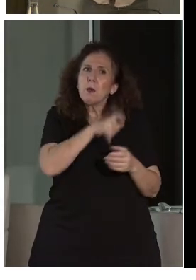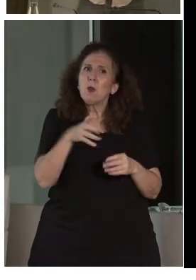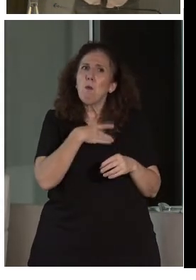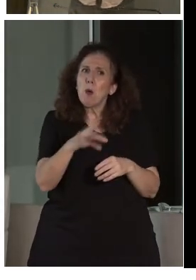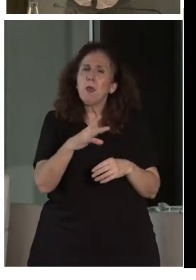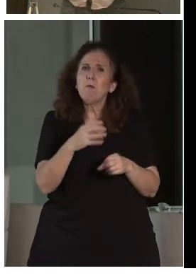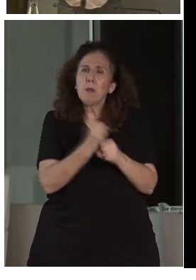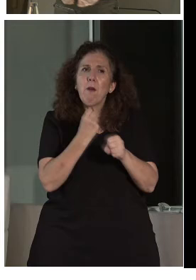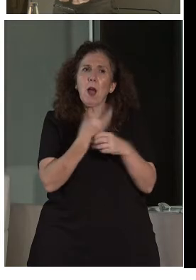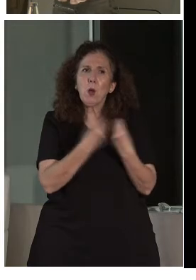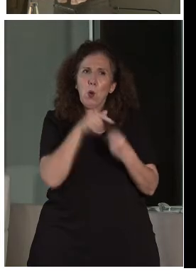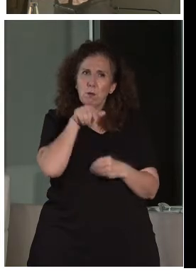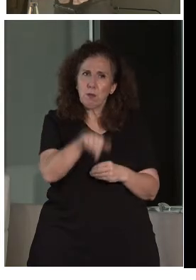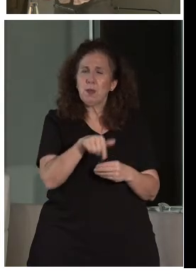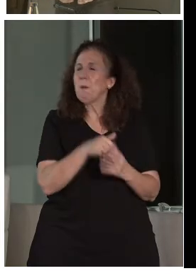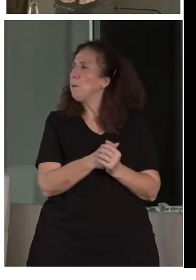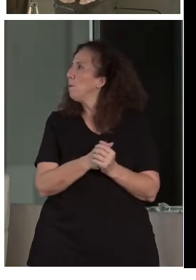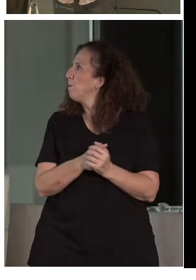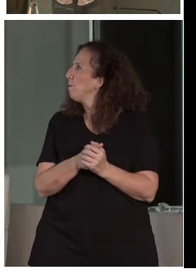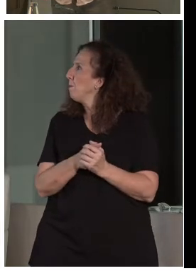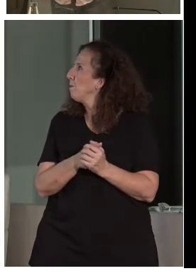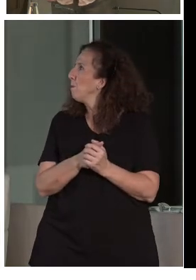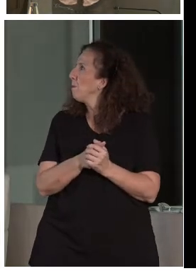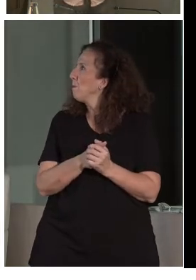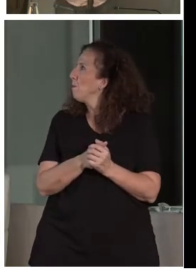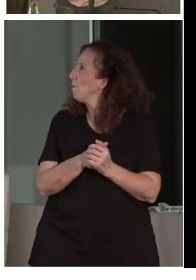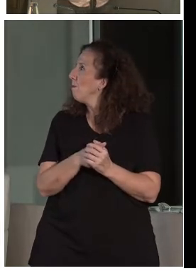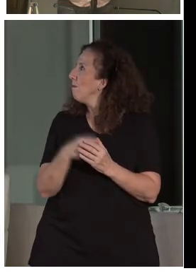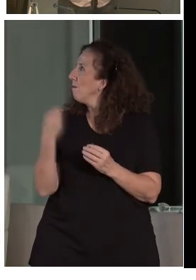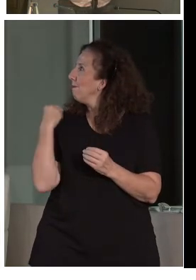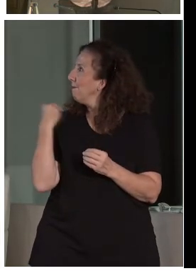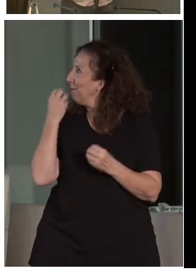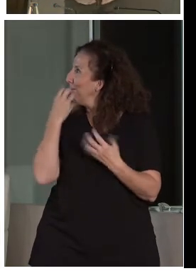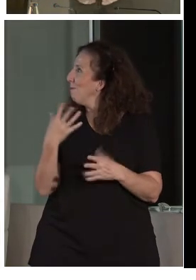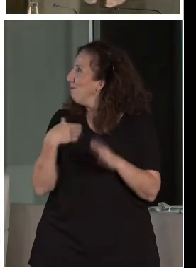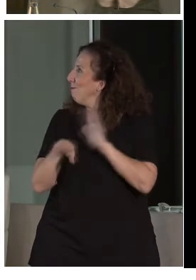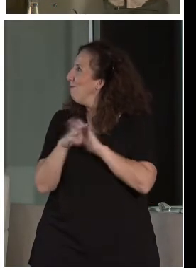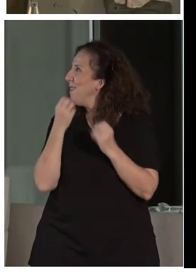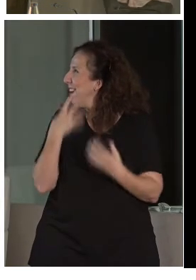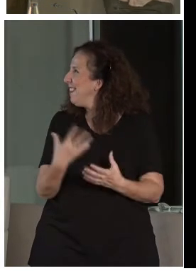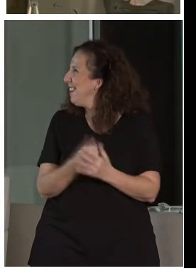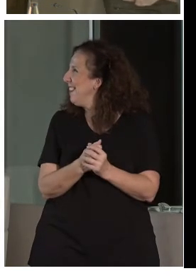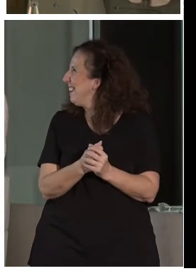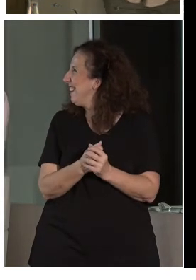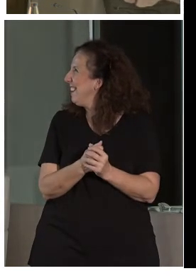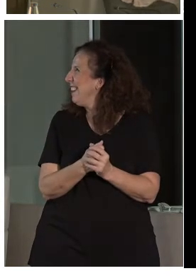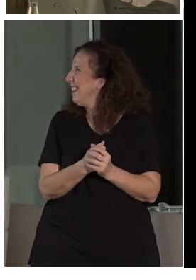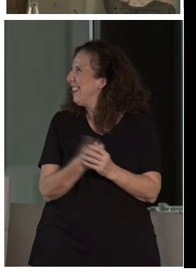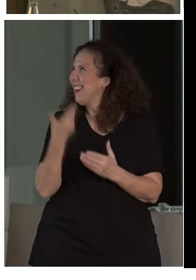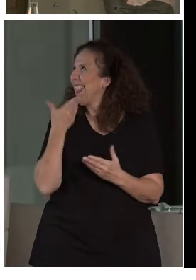contar si le piden ese servicio. ¿Vale? Voy muy rápido, ¿va bien? Ah.